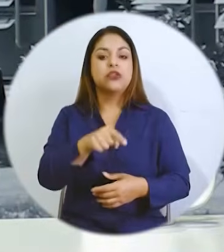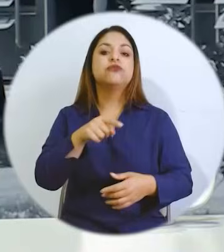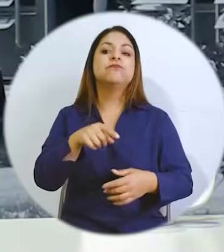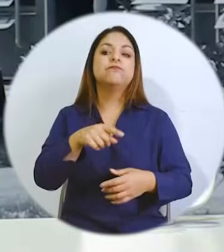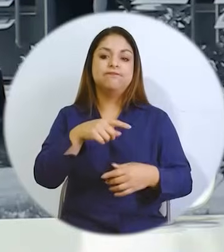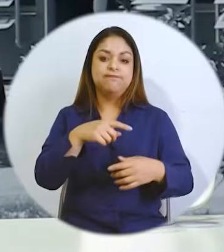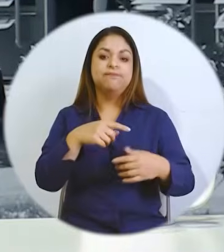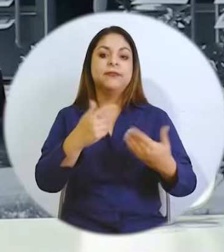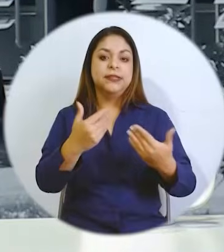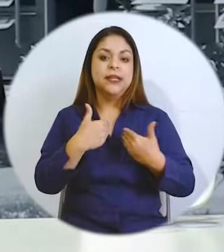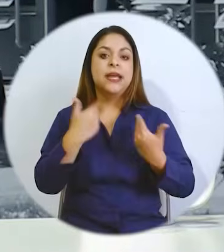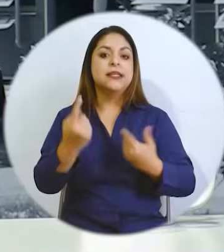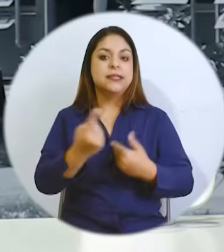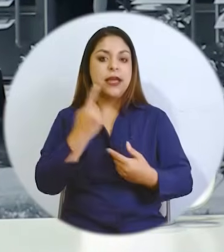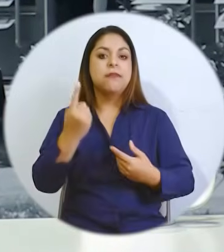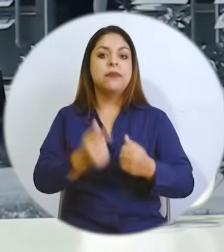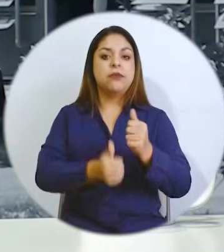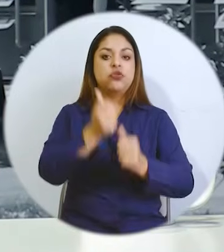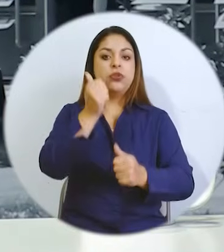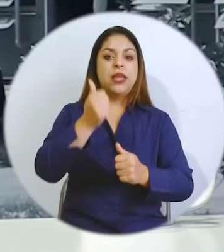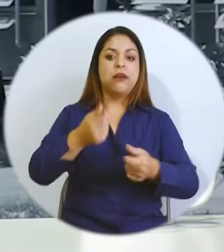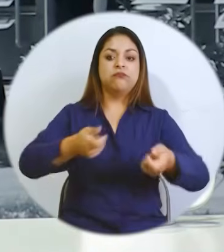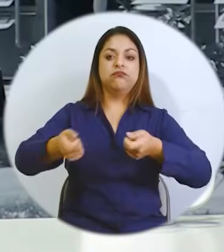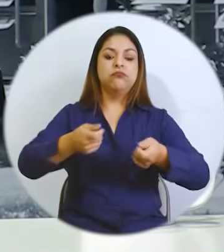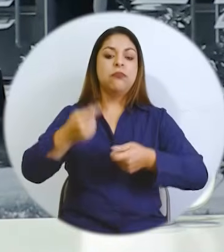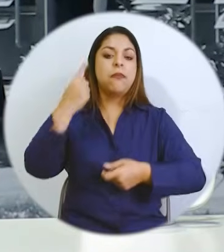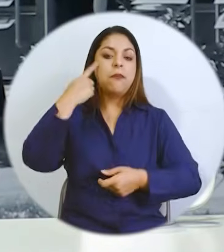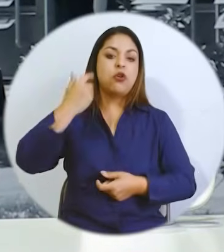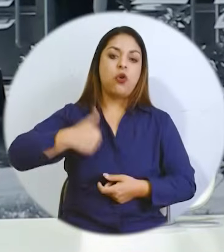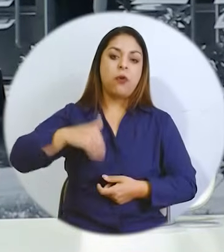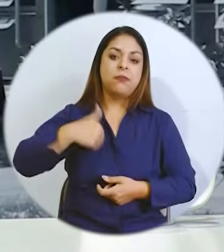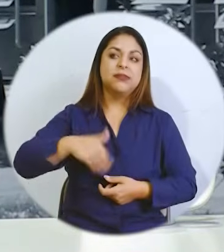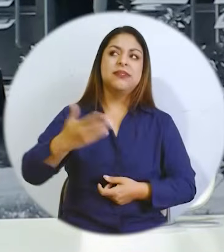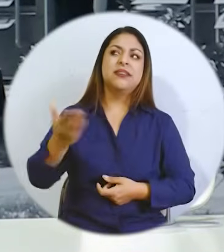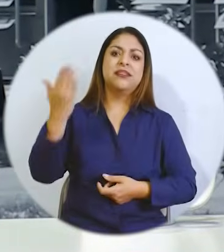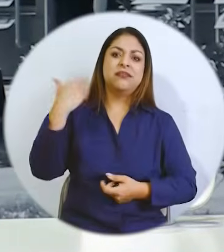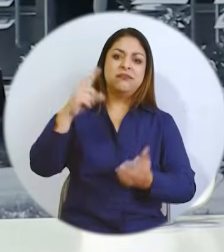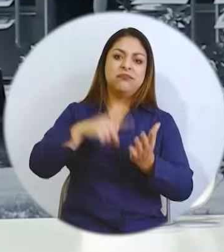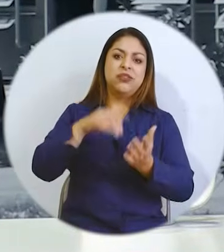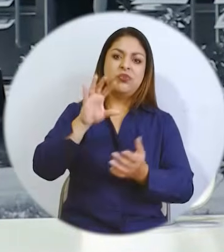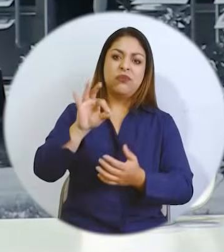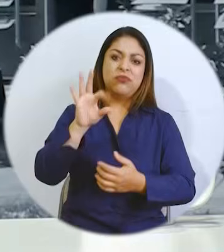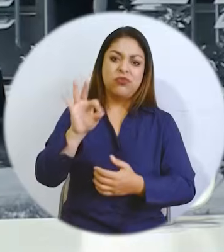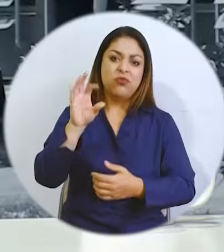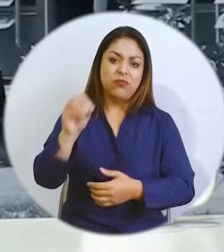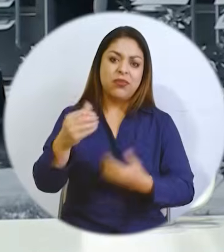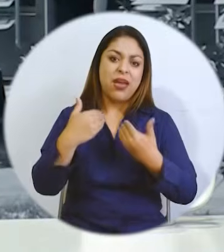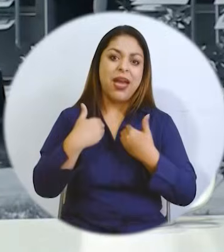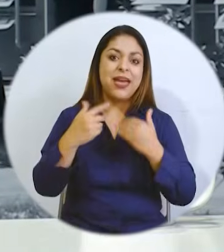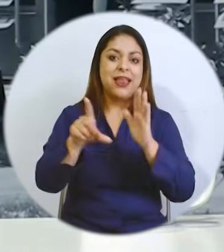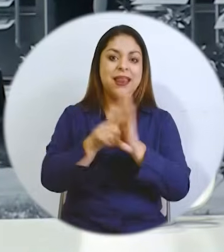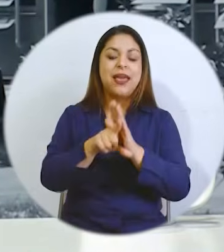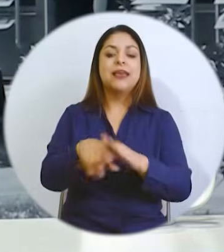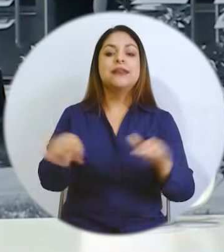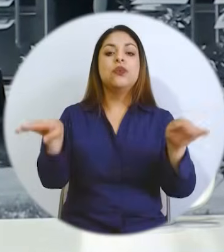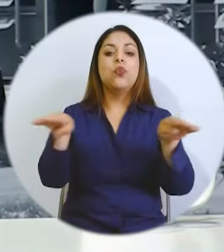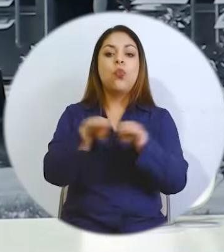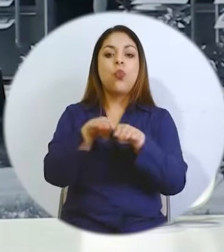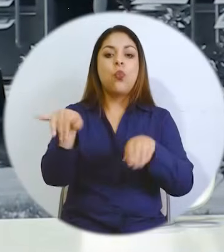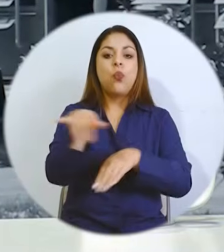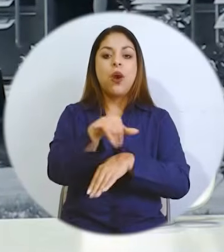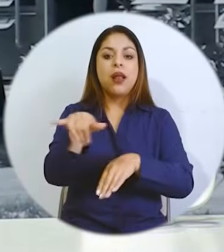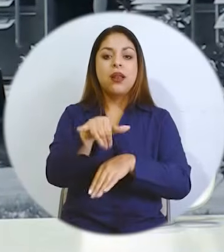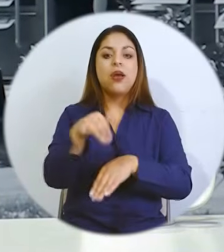venido siempre por la mayoría por hombres. Y desde 1990 tenemos la ley, ¿verdad?, de paridad,